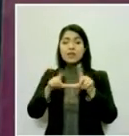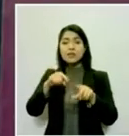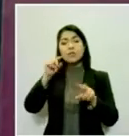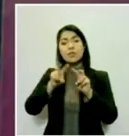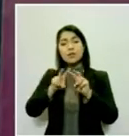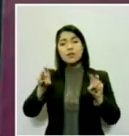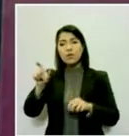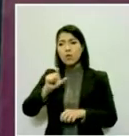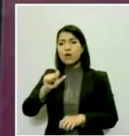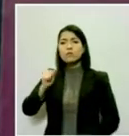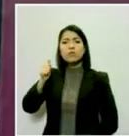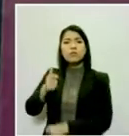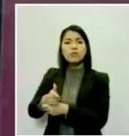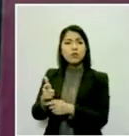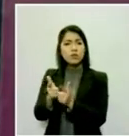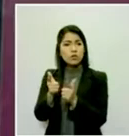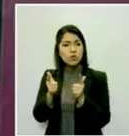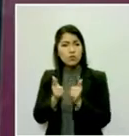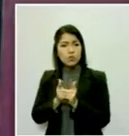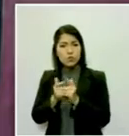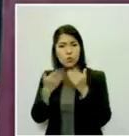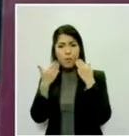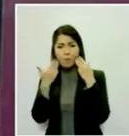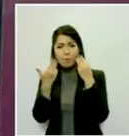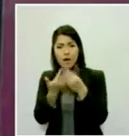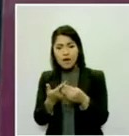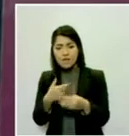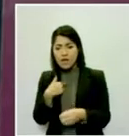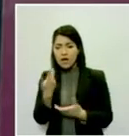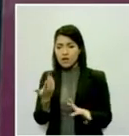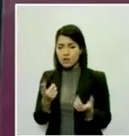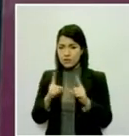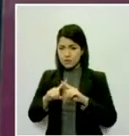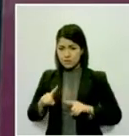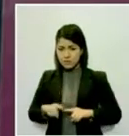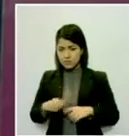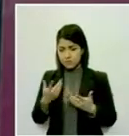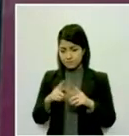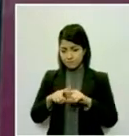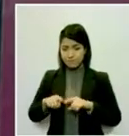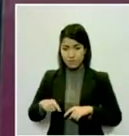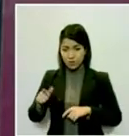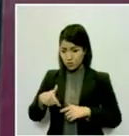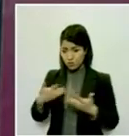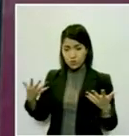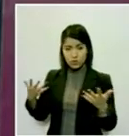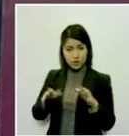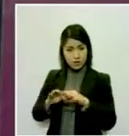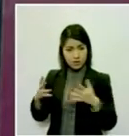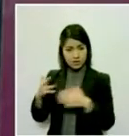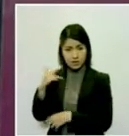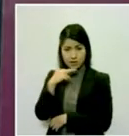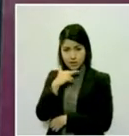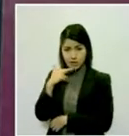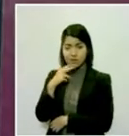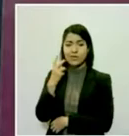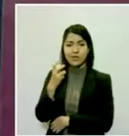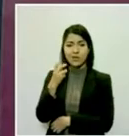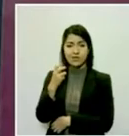cuestiones de cuando detectemos grupos armados de gran magnitud, actuar de inmediato. Eso